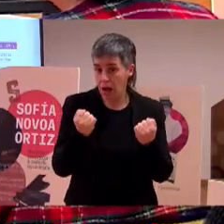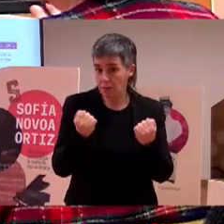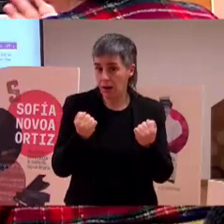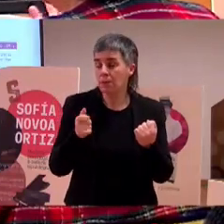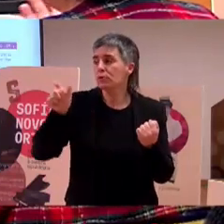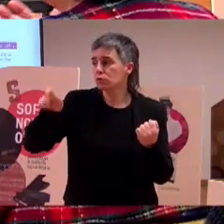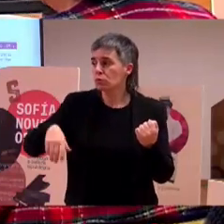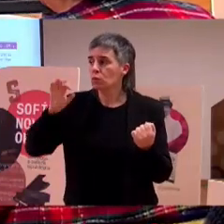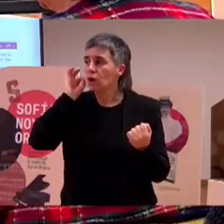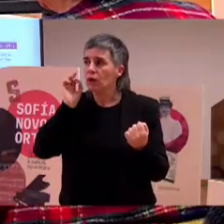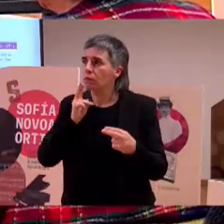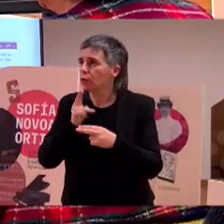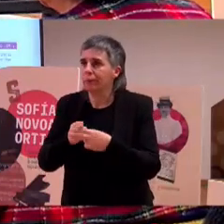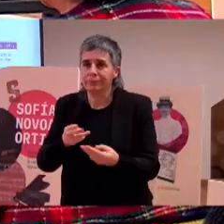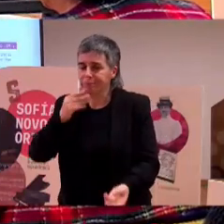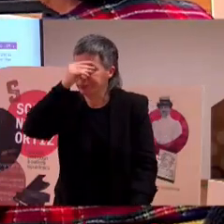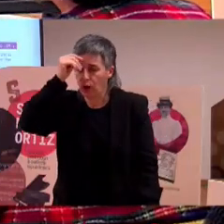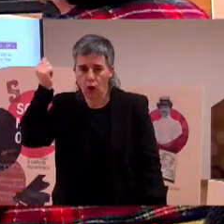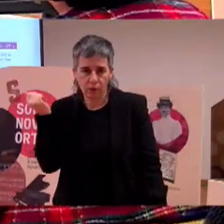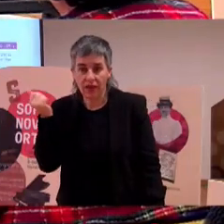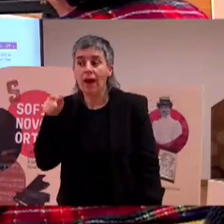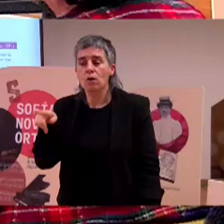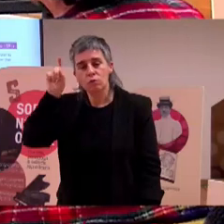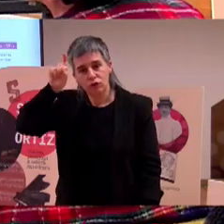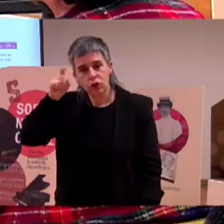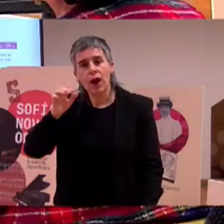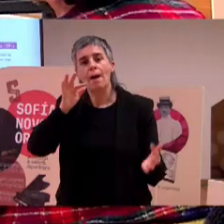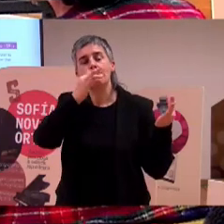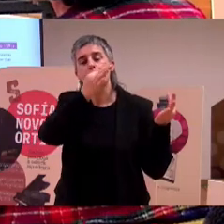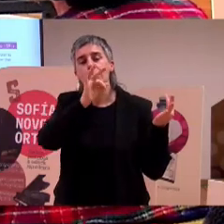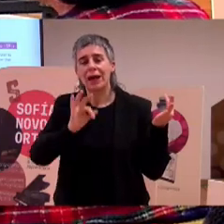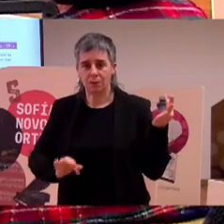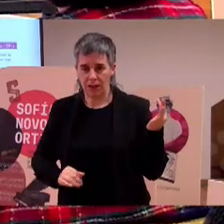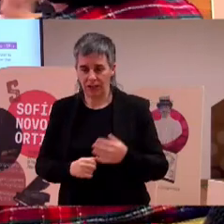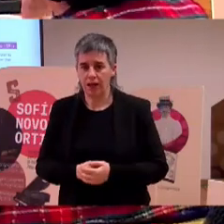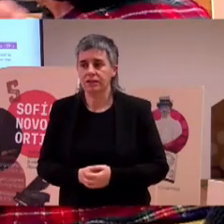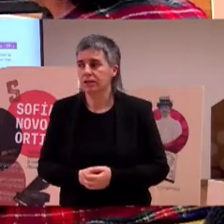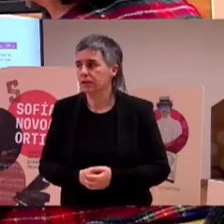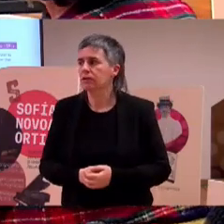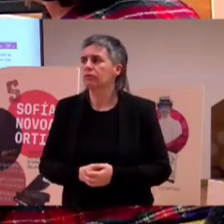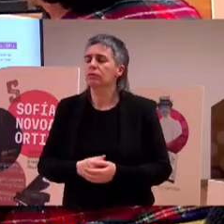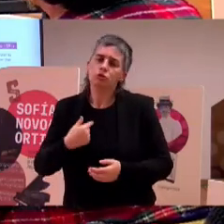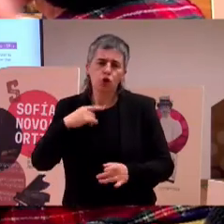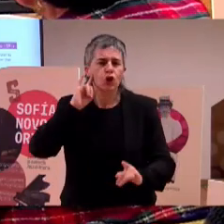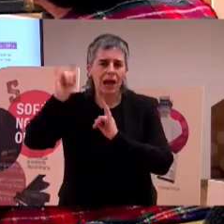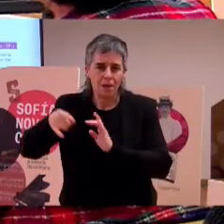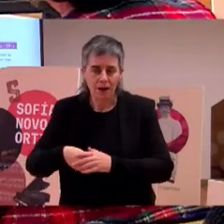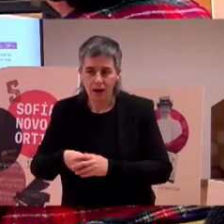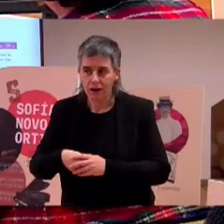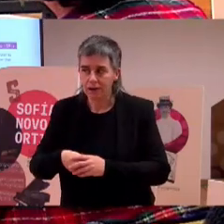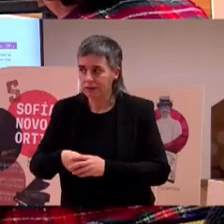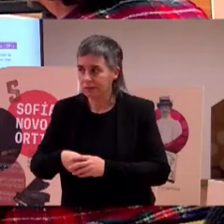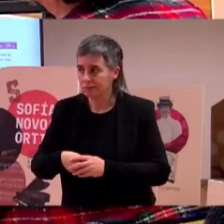fulanita, que me he olvidado del nombre, que era profesora de matemáticas. La voy a llamar.